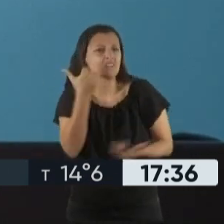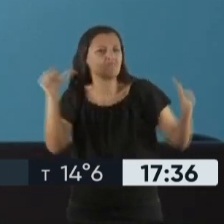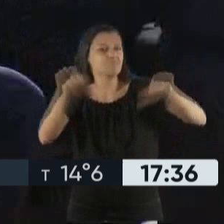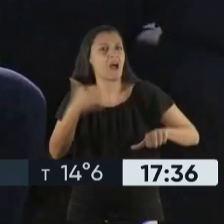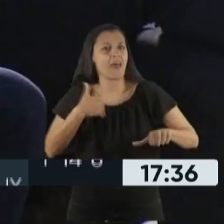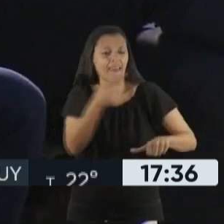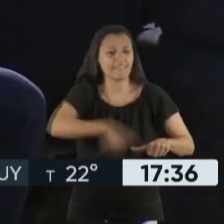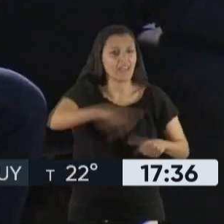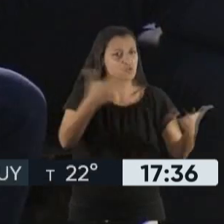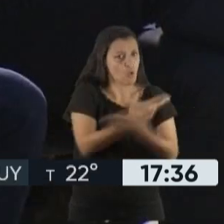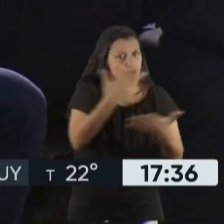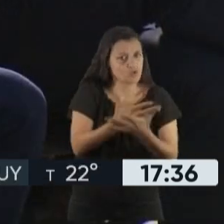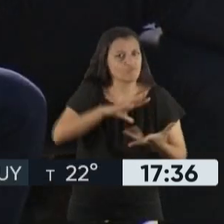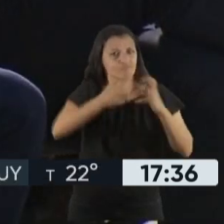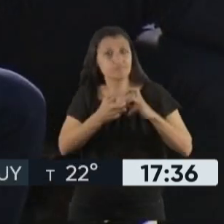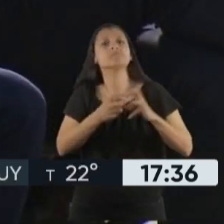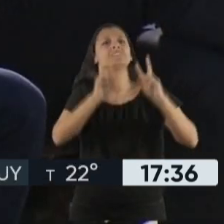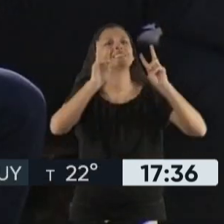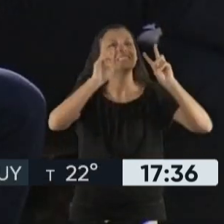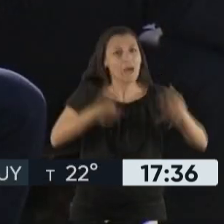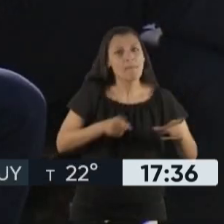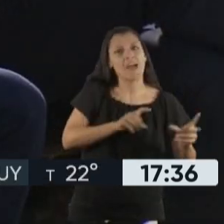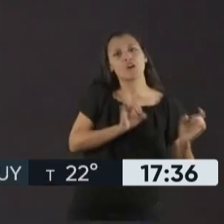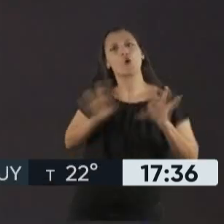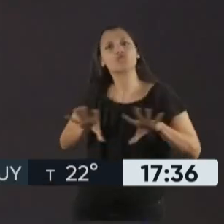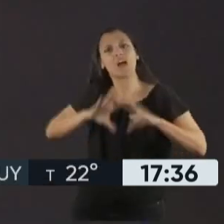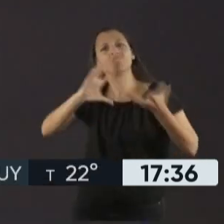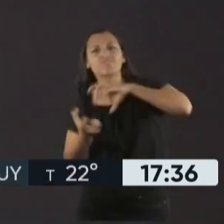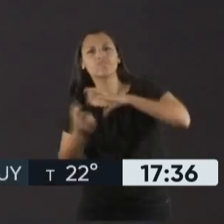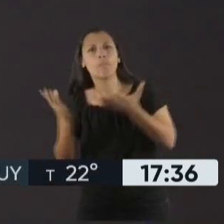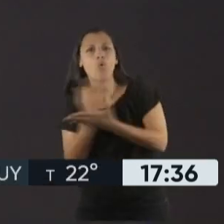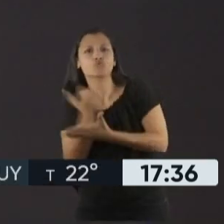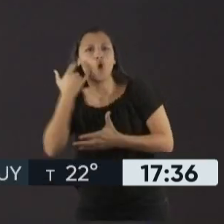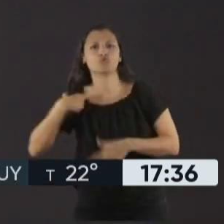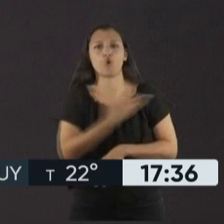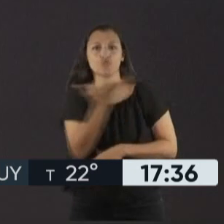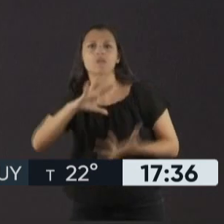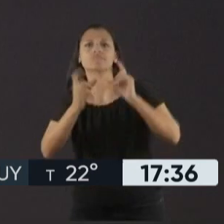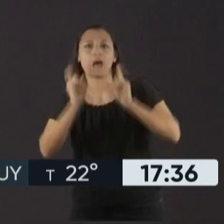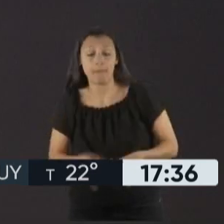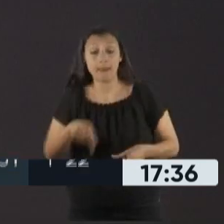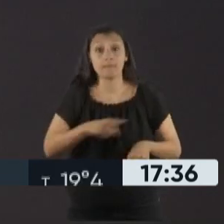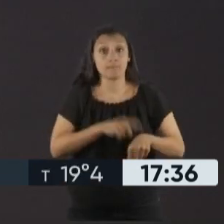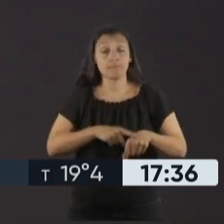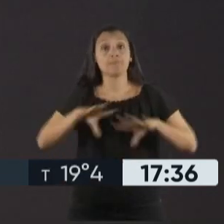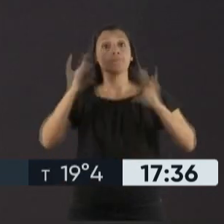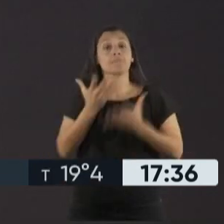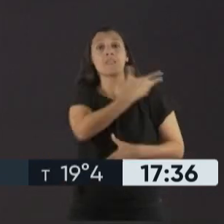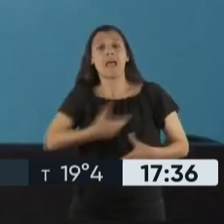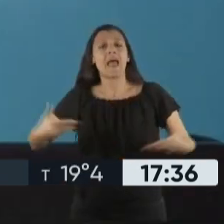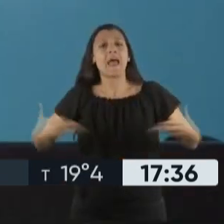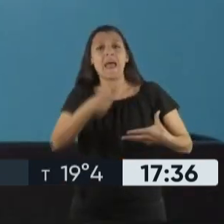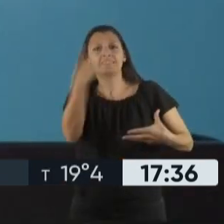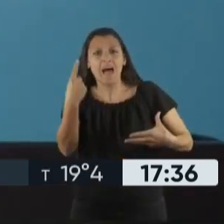daño a todo nuestro tejido productivo y social. En un contexto en el cual el Estado, agobiado por